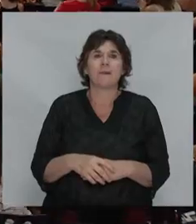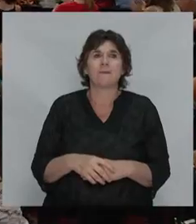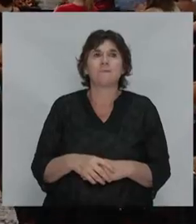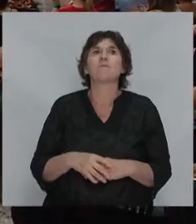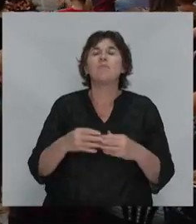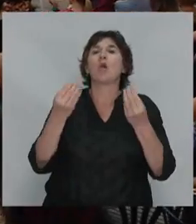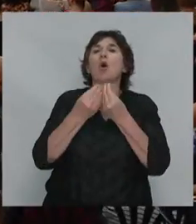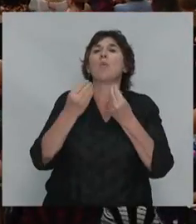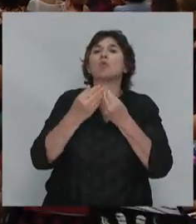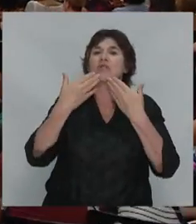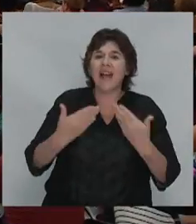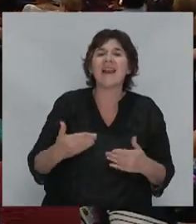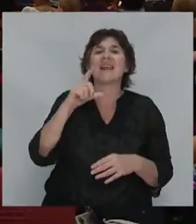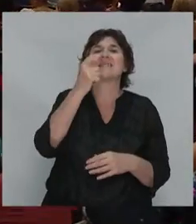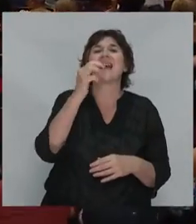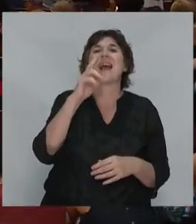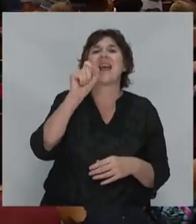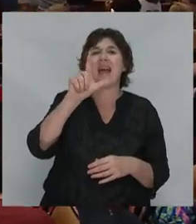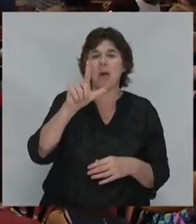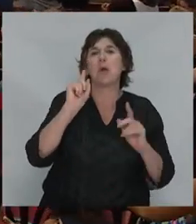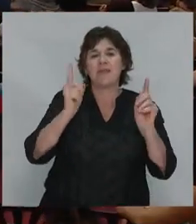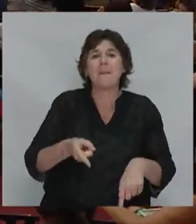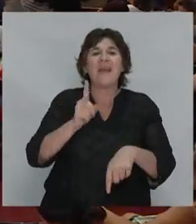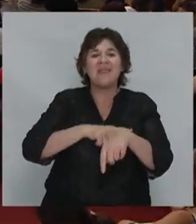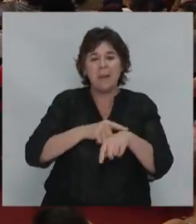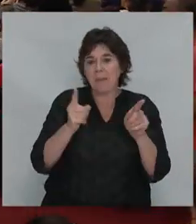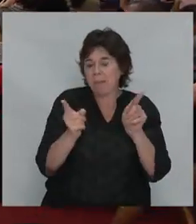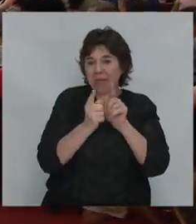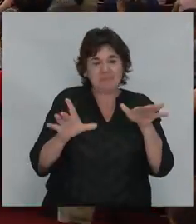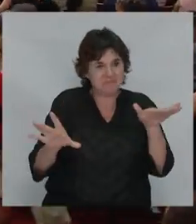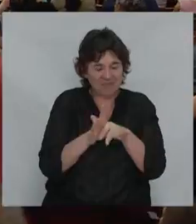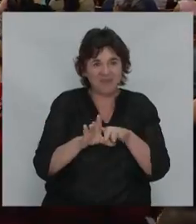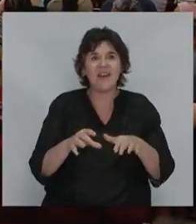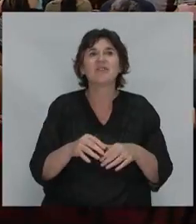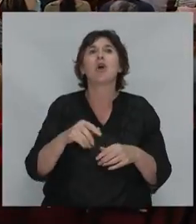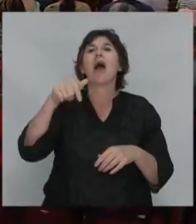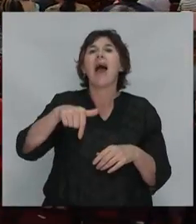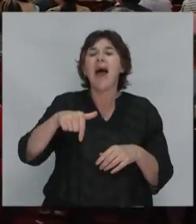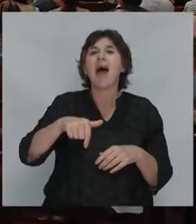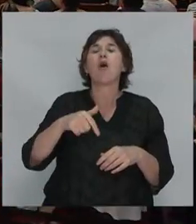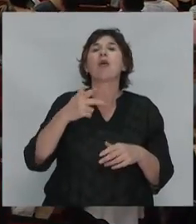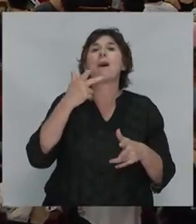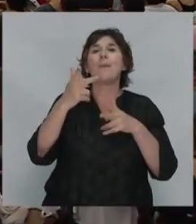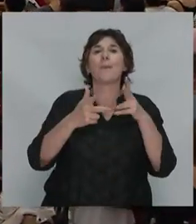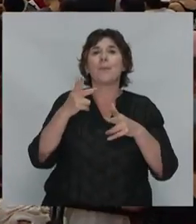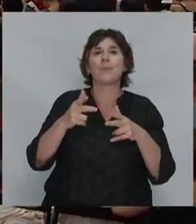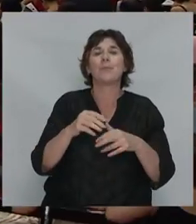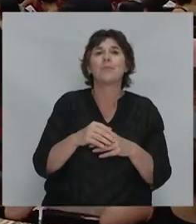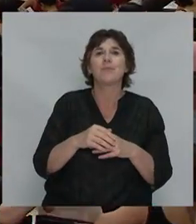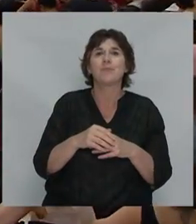muchas gracias carol también te ajustas que el tiempo perfectamente le damos ahora la palabra